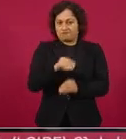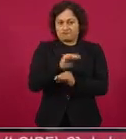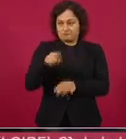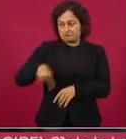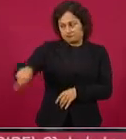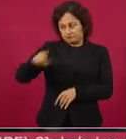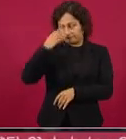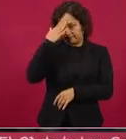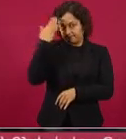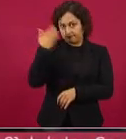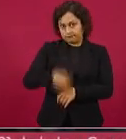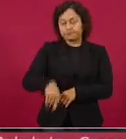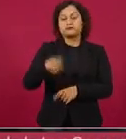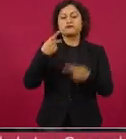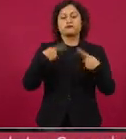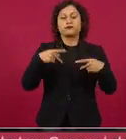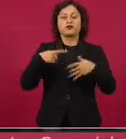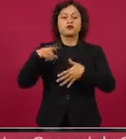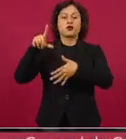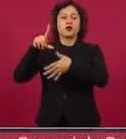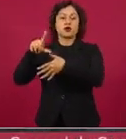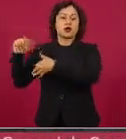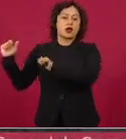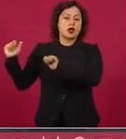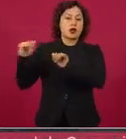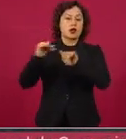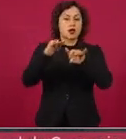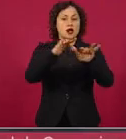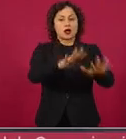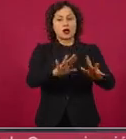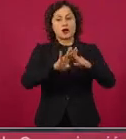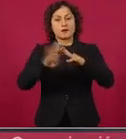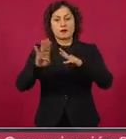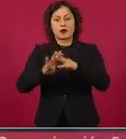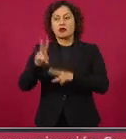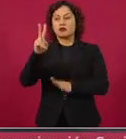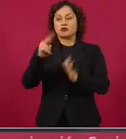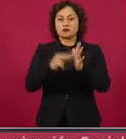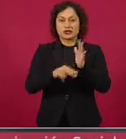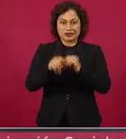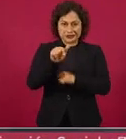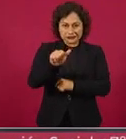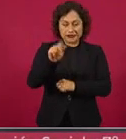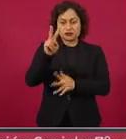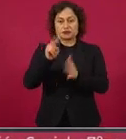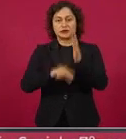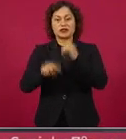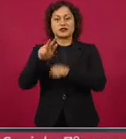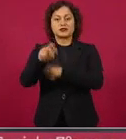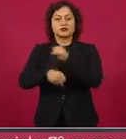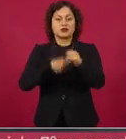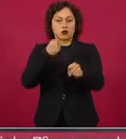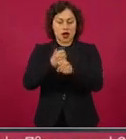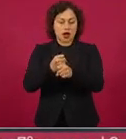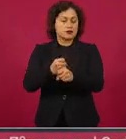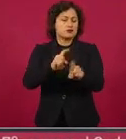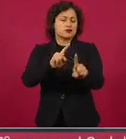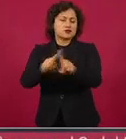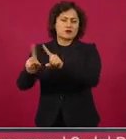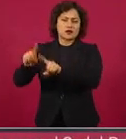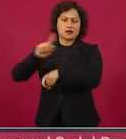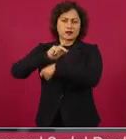compañeros, centroamericanos, las caravanas que nos llegaron, 2016, 2018, y también haitianos, y de muchas